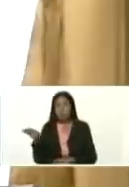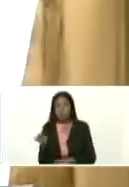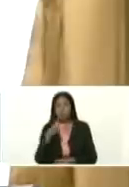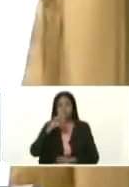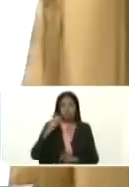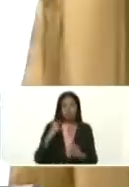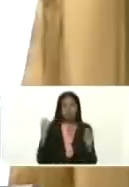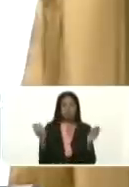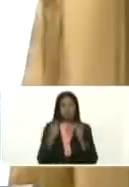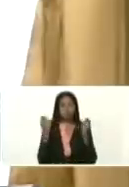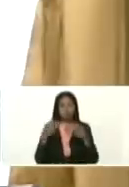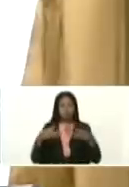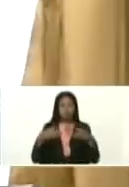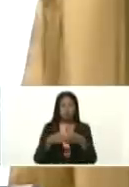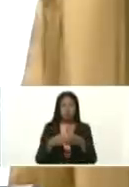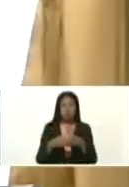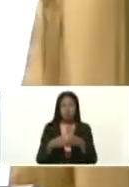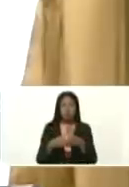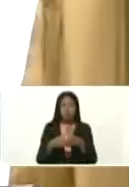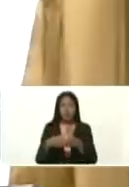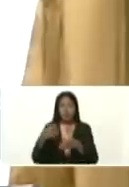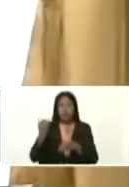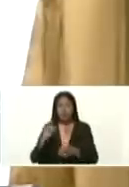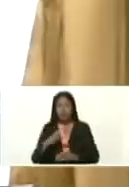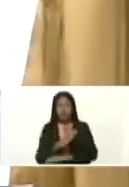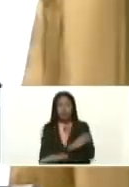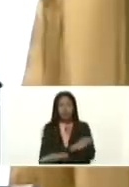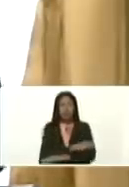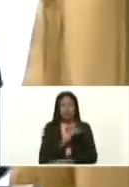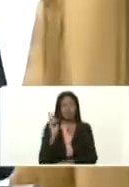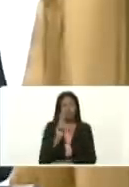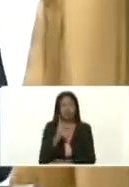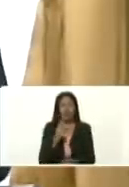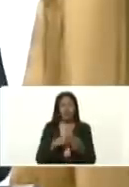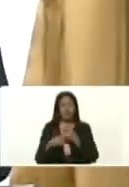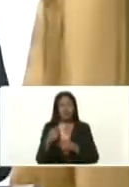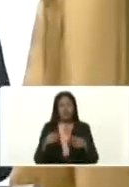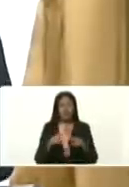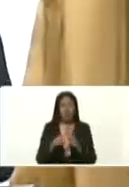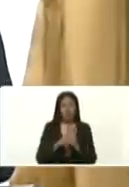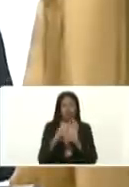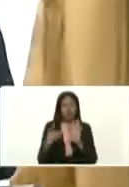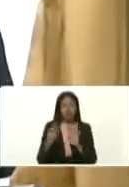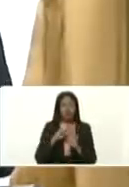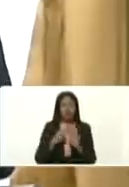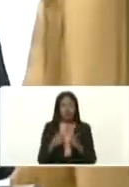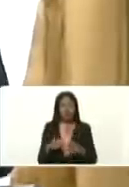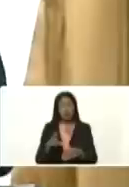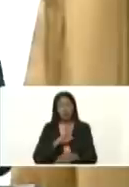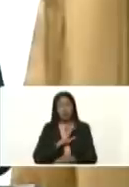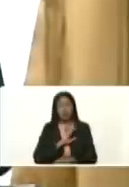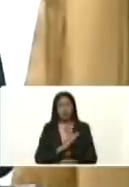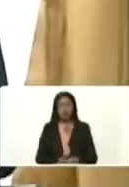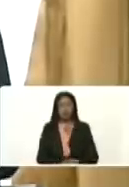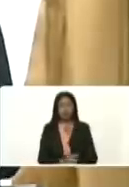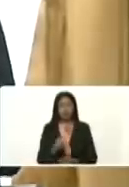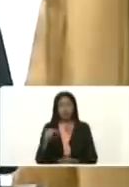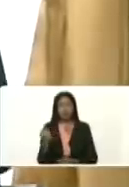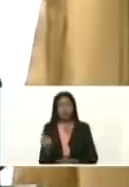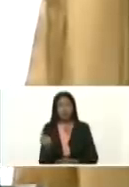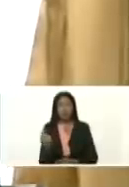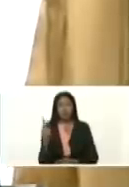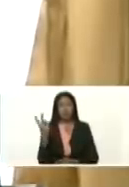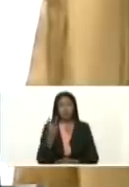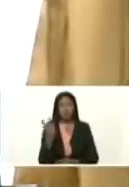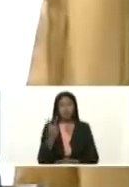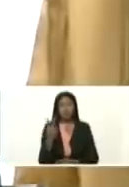promovido por estos sectores de extremistas de la oposición venezolana para la defensa de los derechos de nuestra diáspora y luego tenemos dos mesas